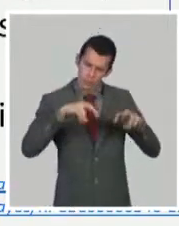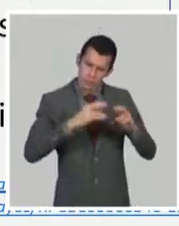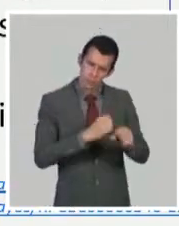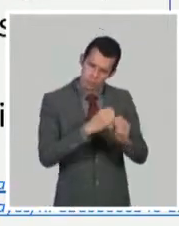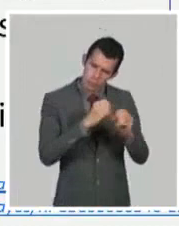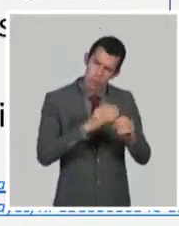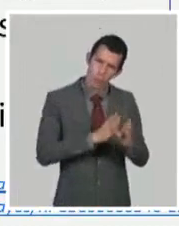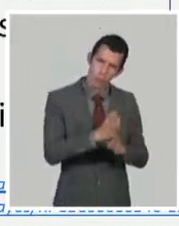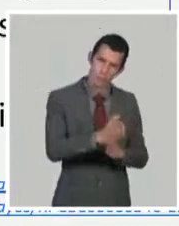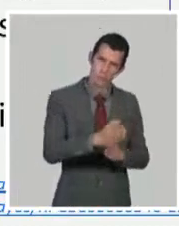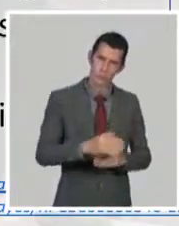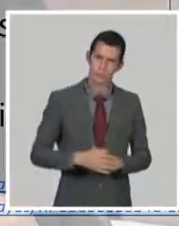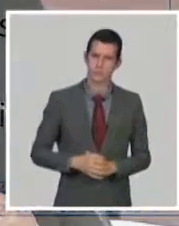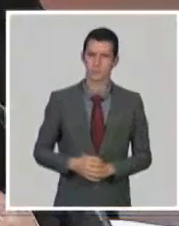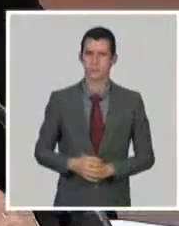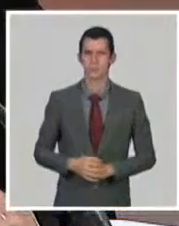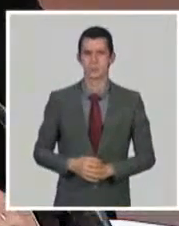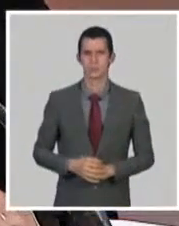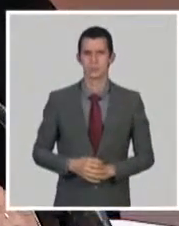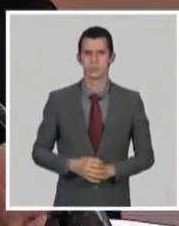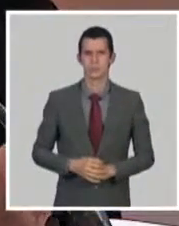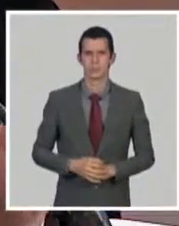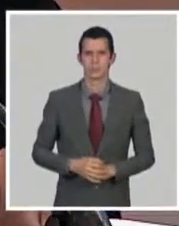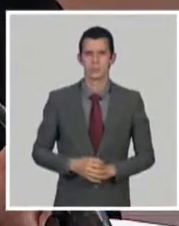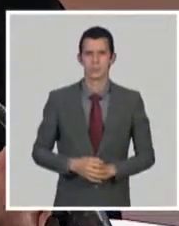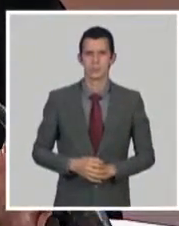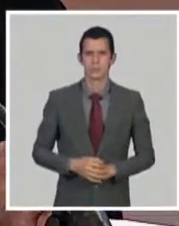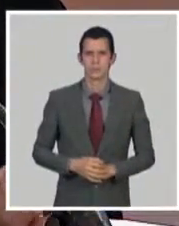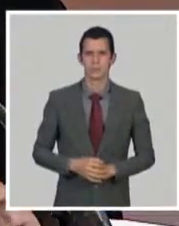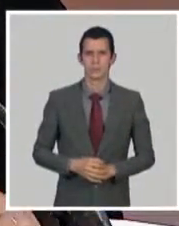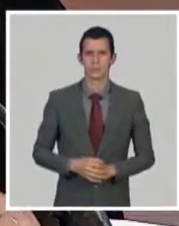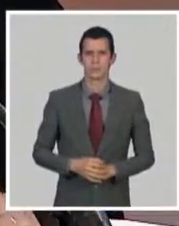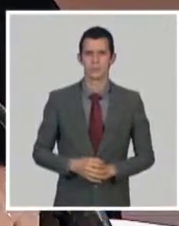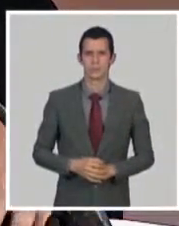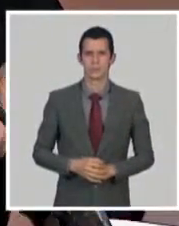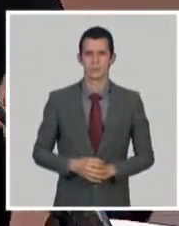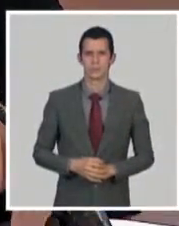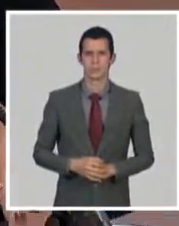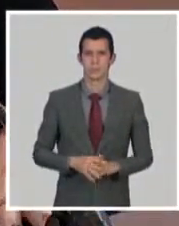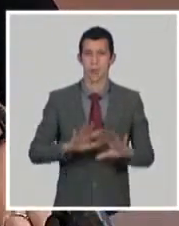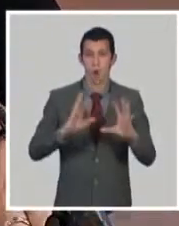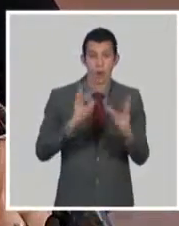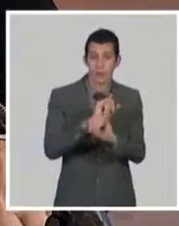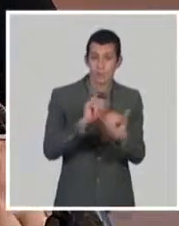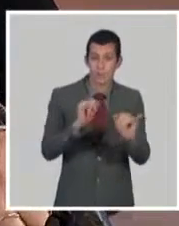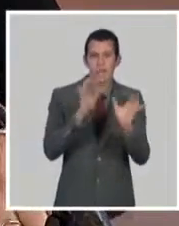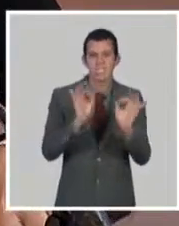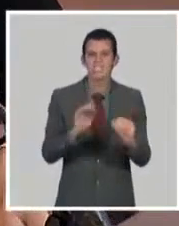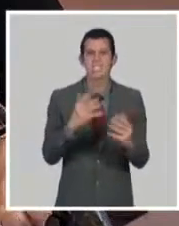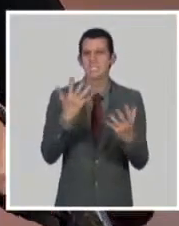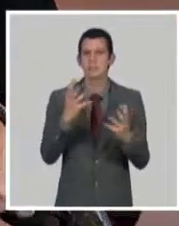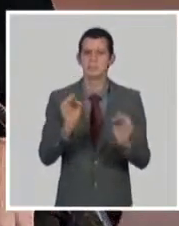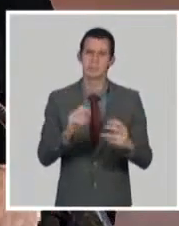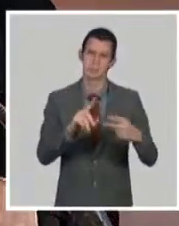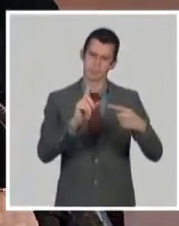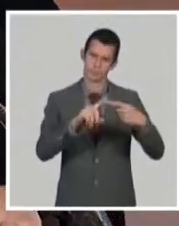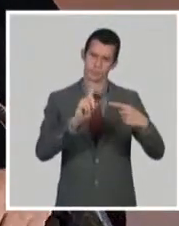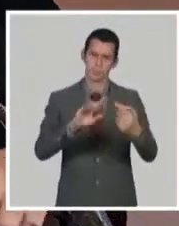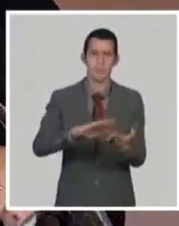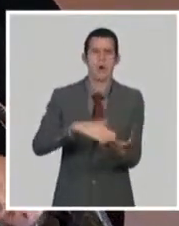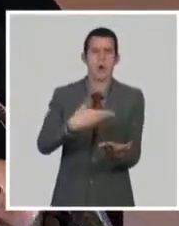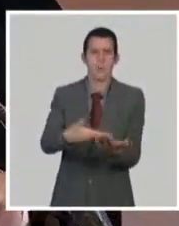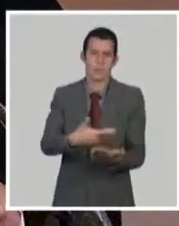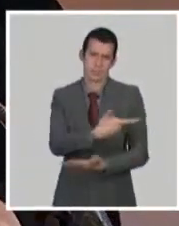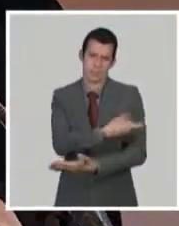muestras para analizar qué pasó. Este es el caso de Mambisa. A partir de ahí entonces empezaría una fase 2. Exactamente, cuando analicemos